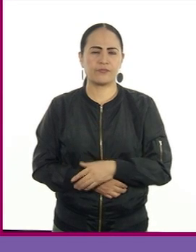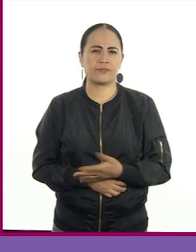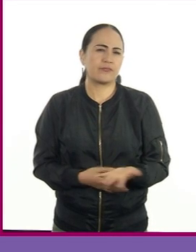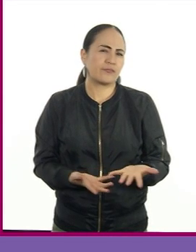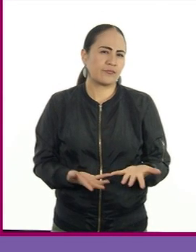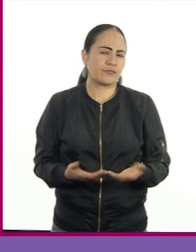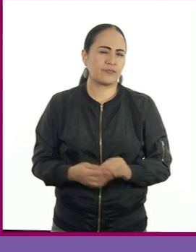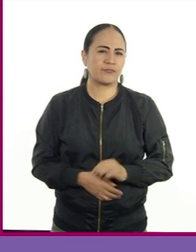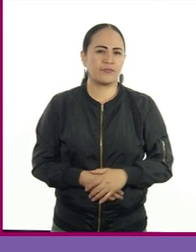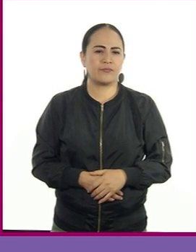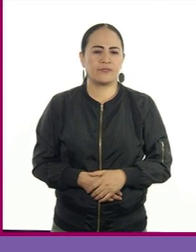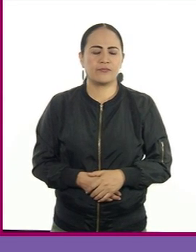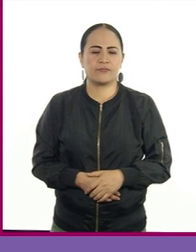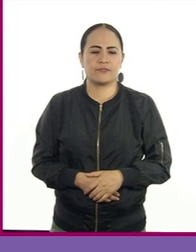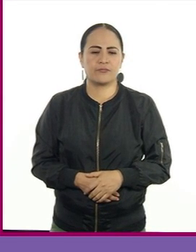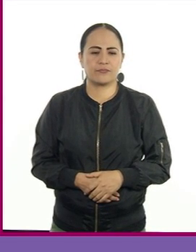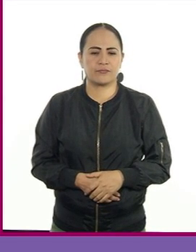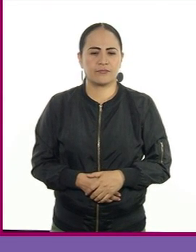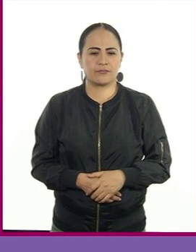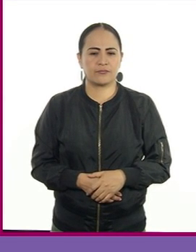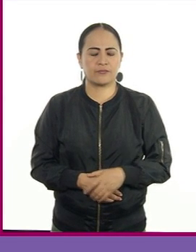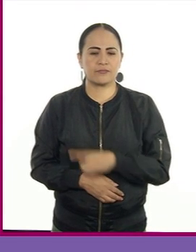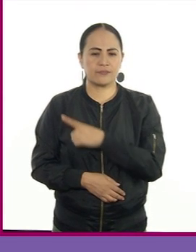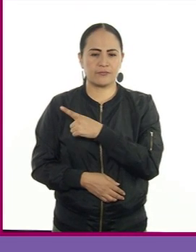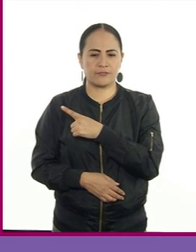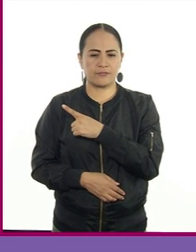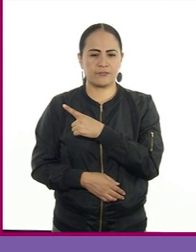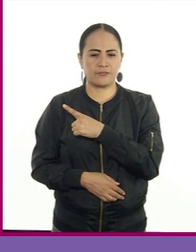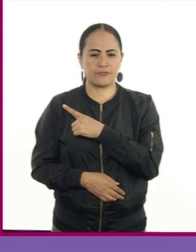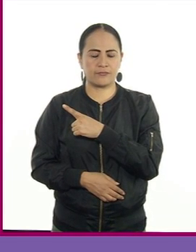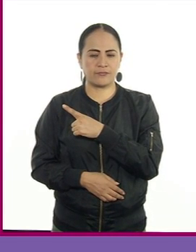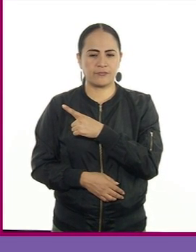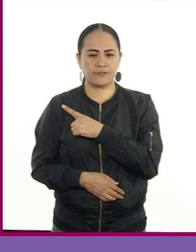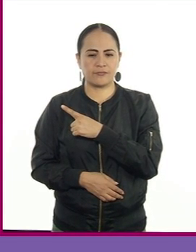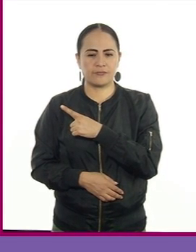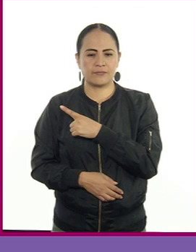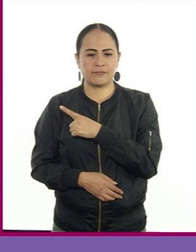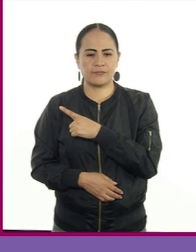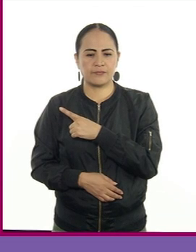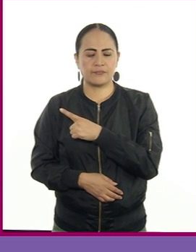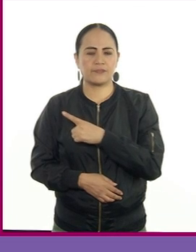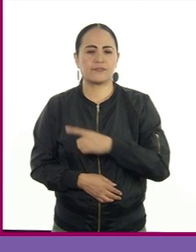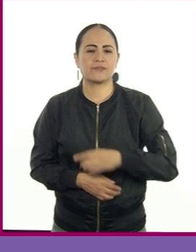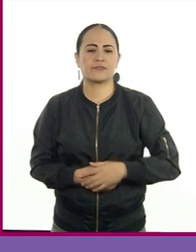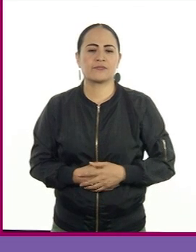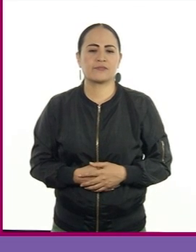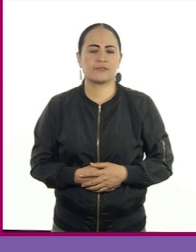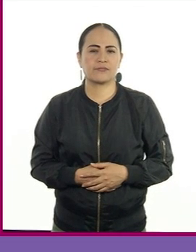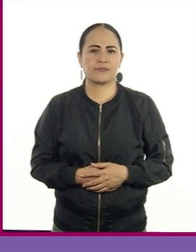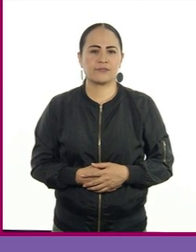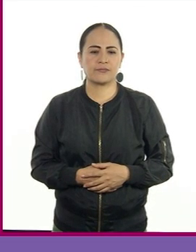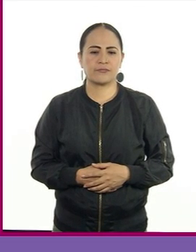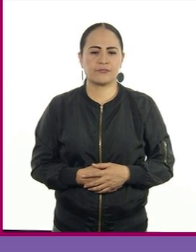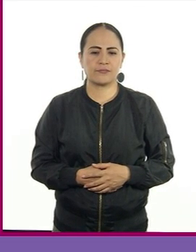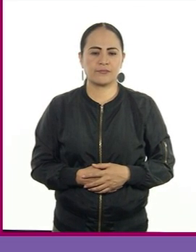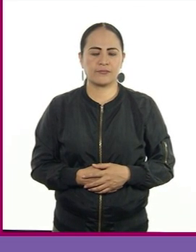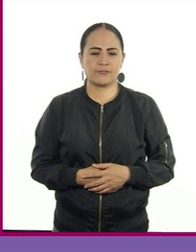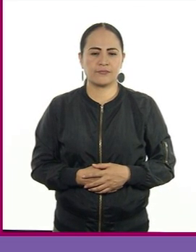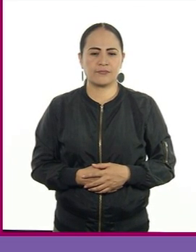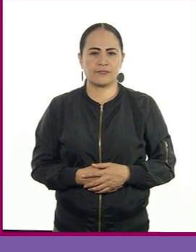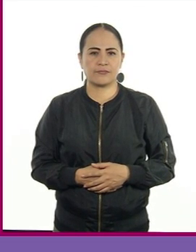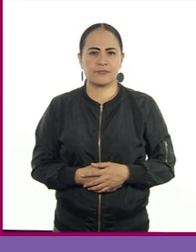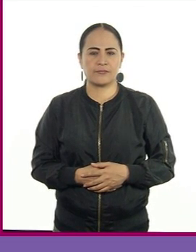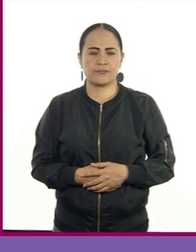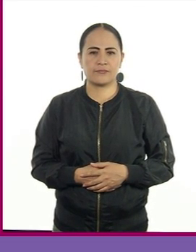en algo? ¿En qué? ¿Cómo podemos hablar de igualdad respetando las diferencias y valorando la